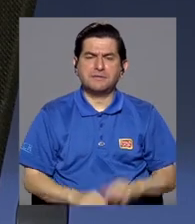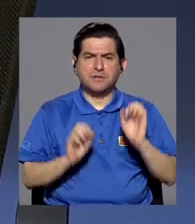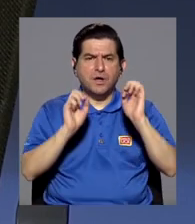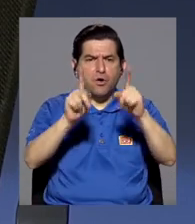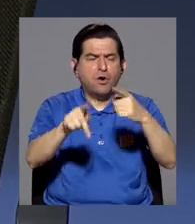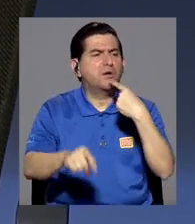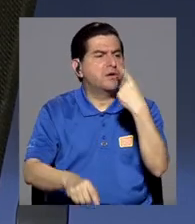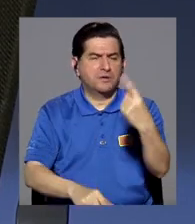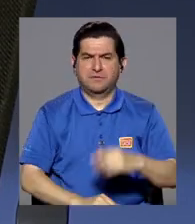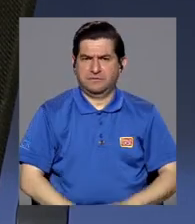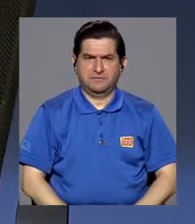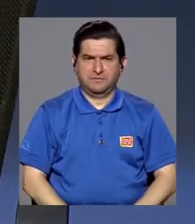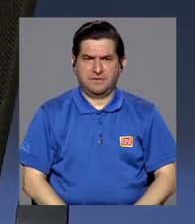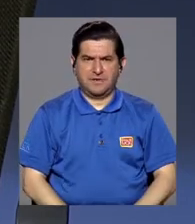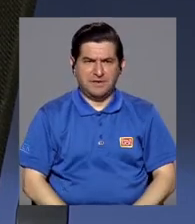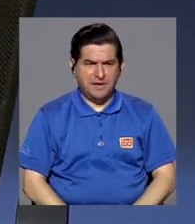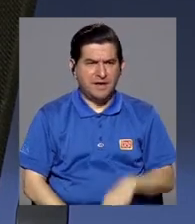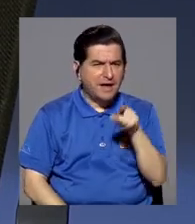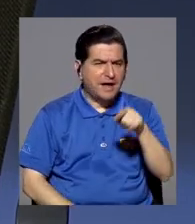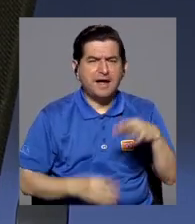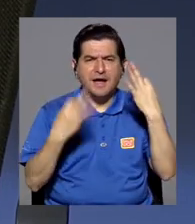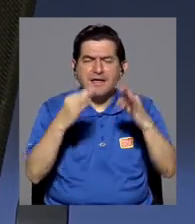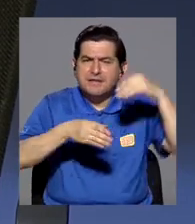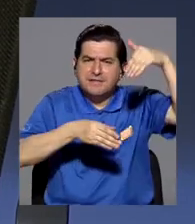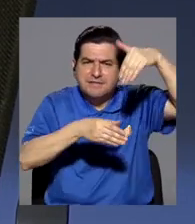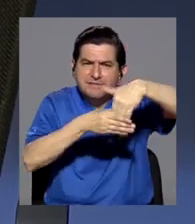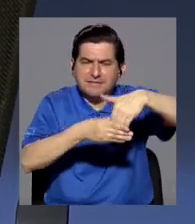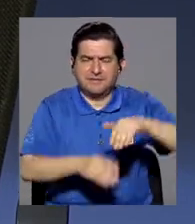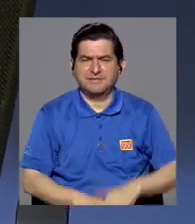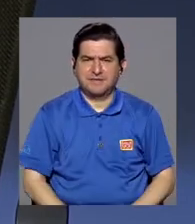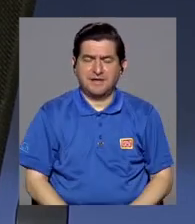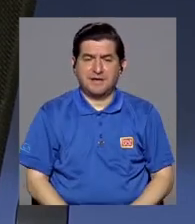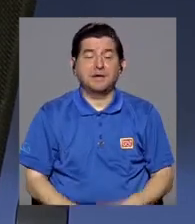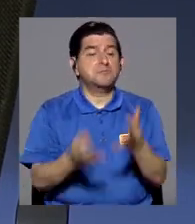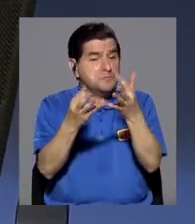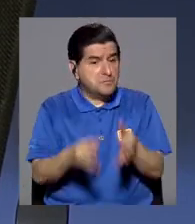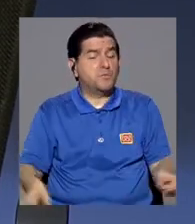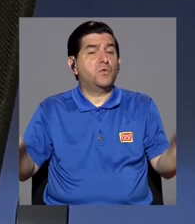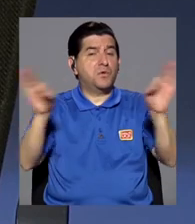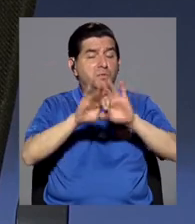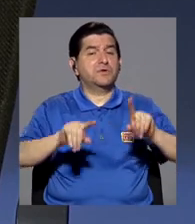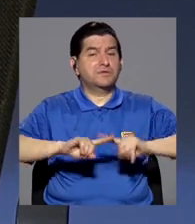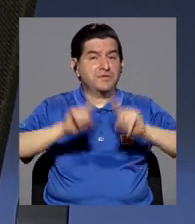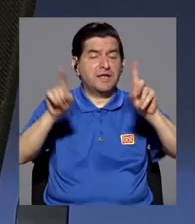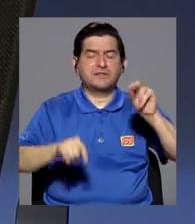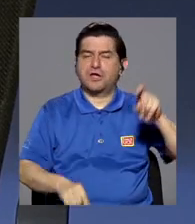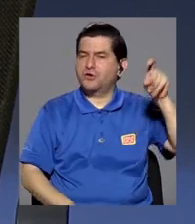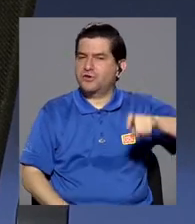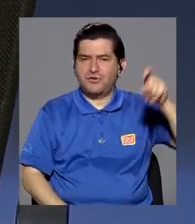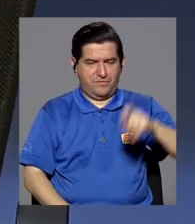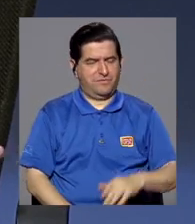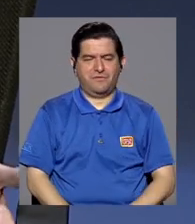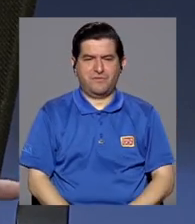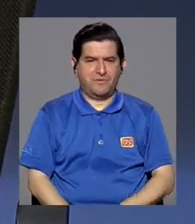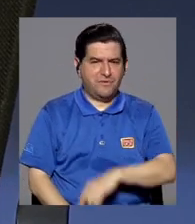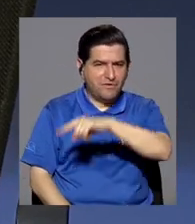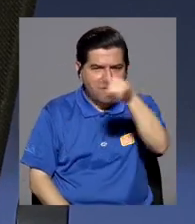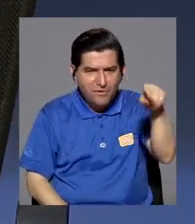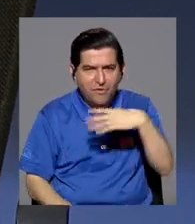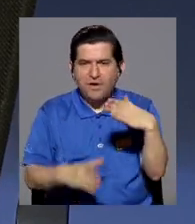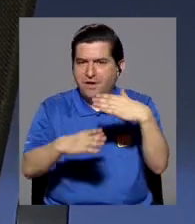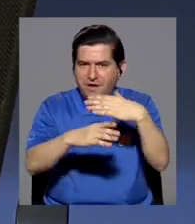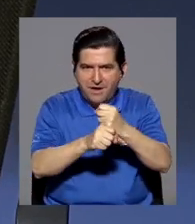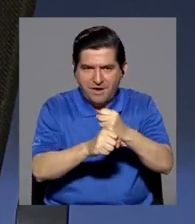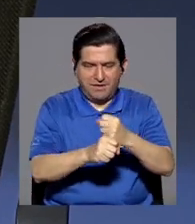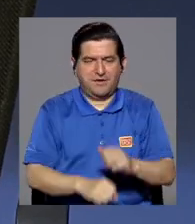apertura para decir bueno centrémonos en esto porque si es importante también diferenciar que no necesariamente lo que ellas y ellos están